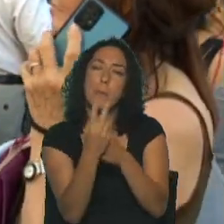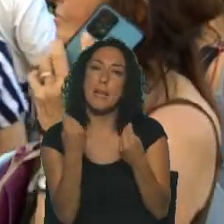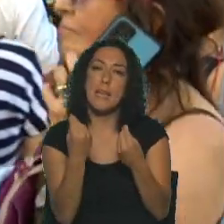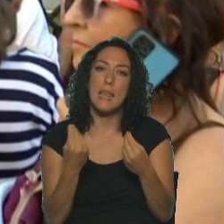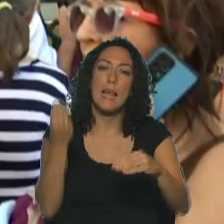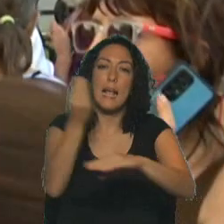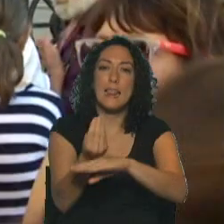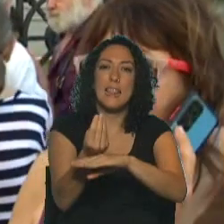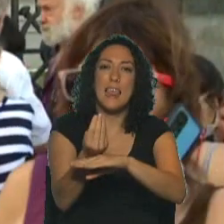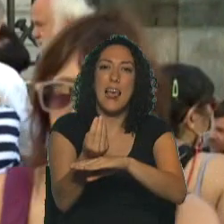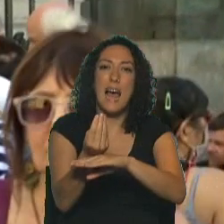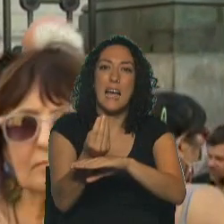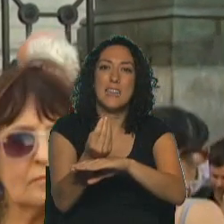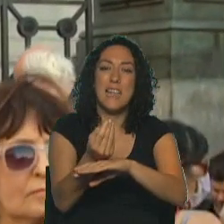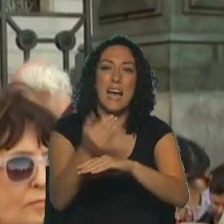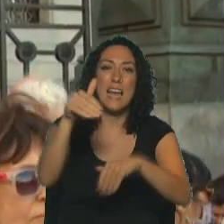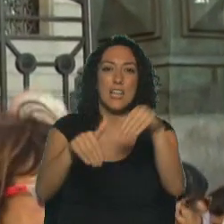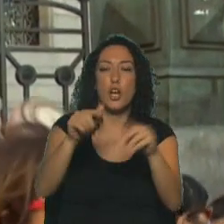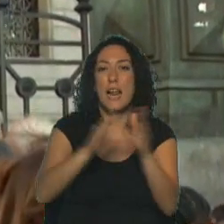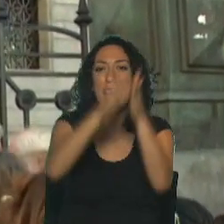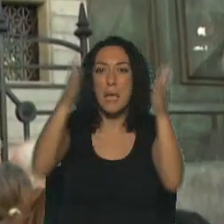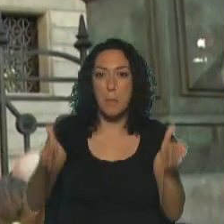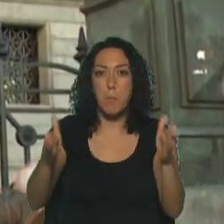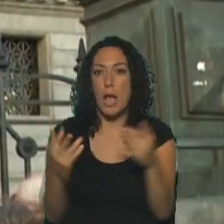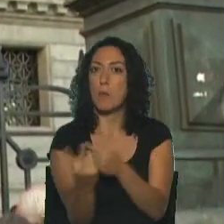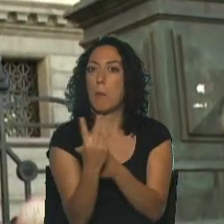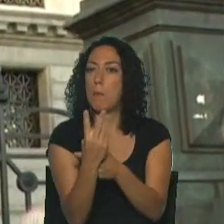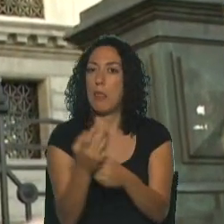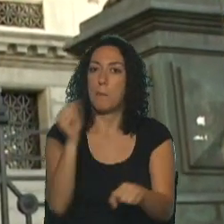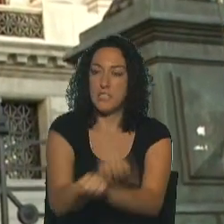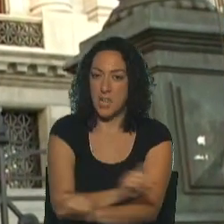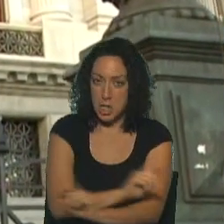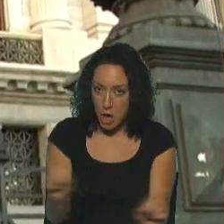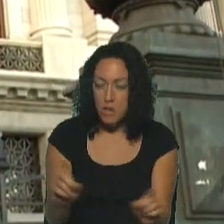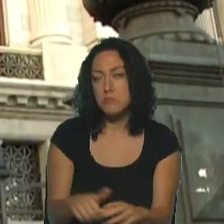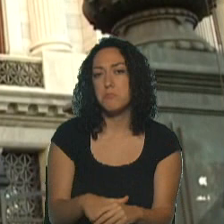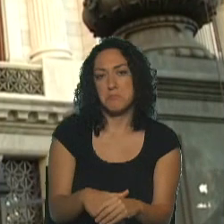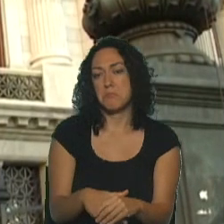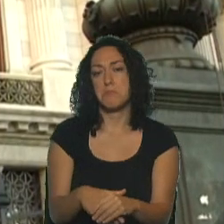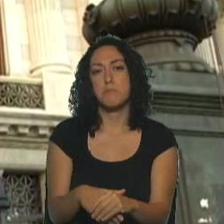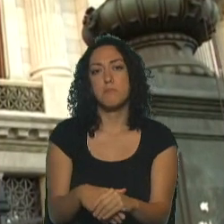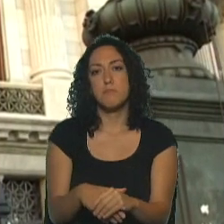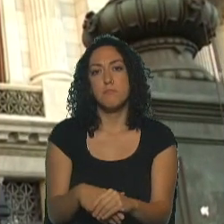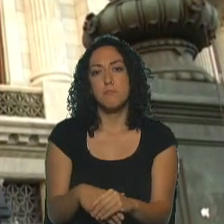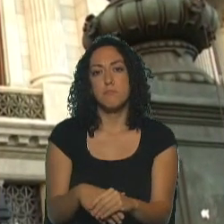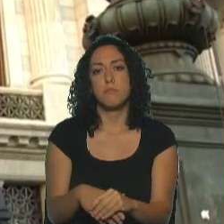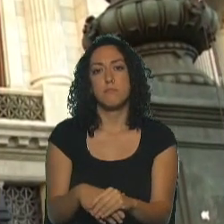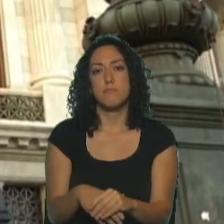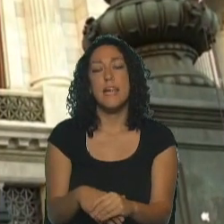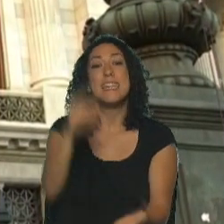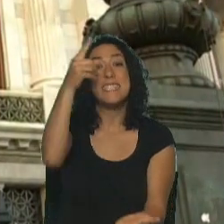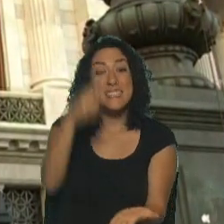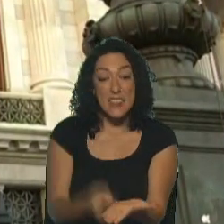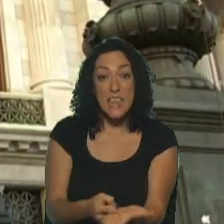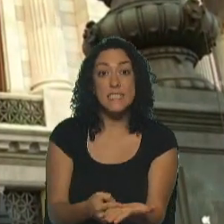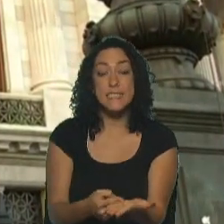candidata en el tiempo electoral previsto y tendiente. Una sentencia